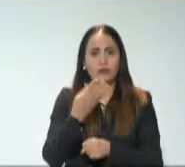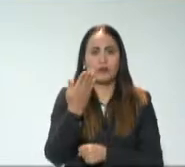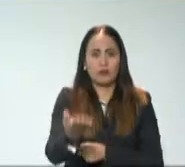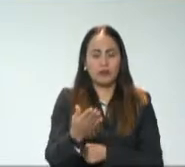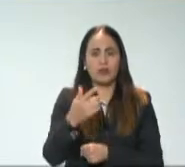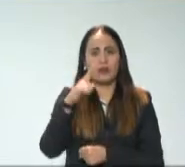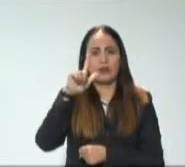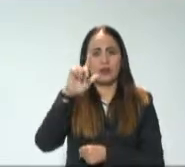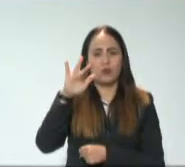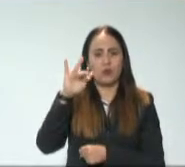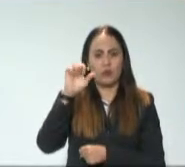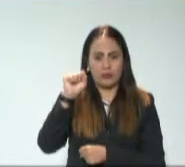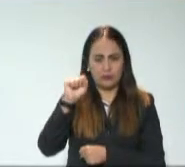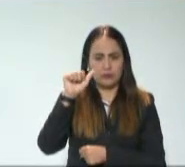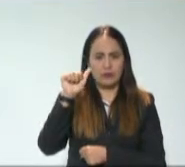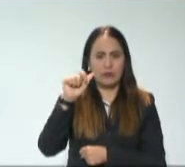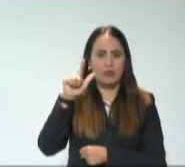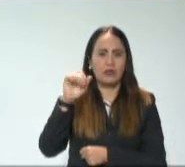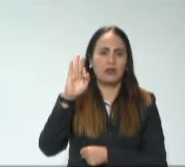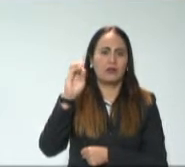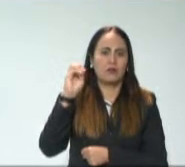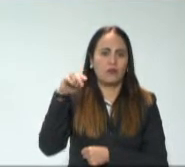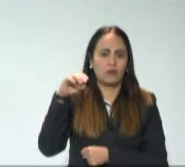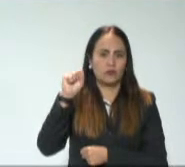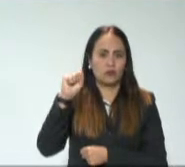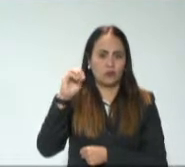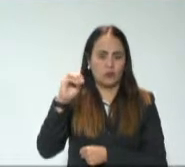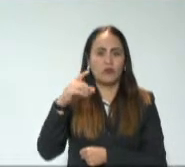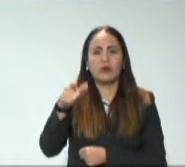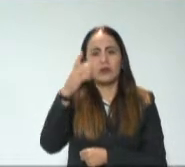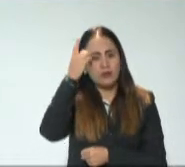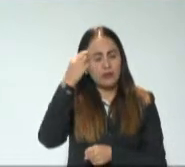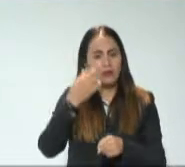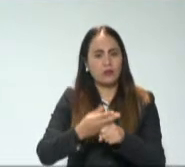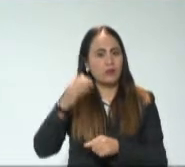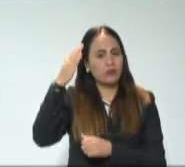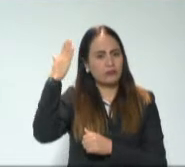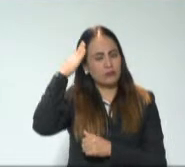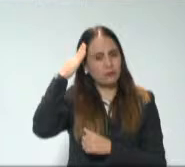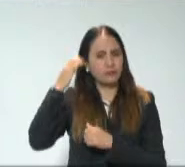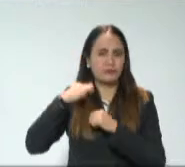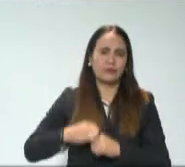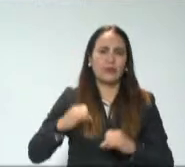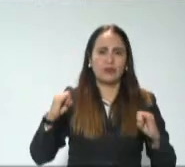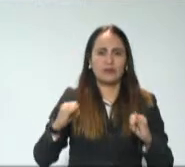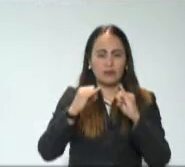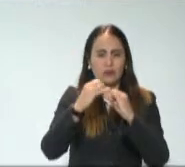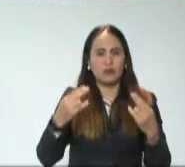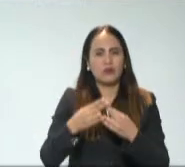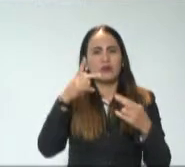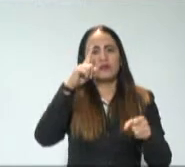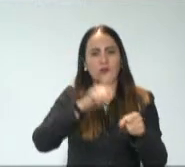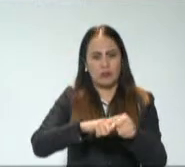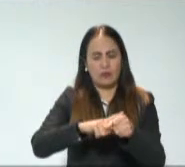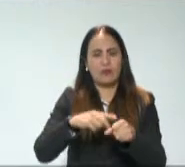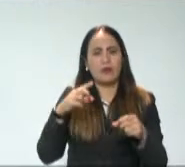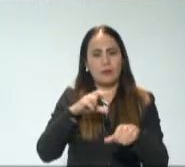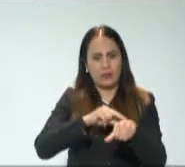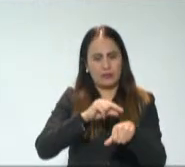Luis Alfonso Herrera Montalvo es director general del Instituto Nacional de Medicina